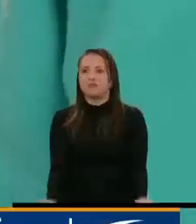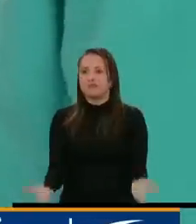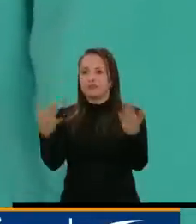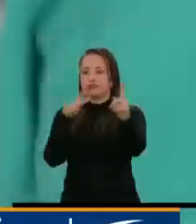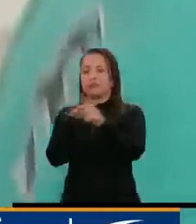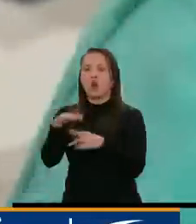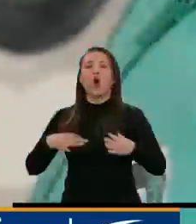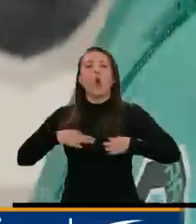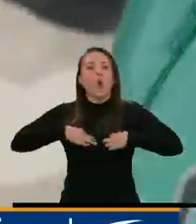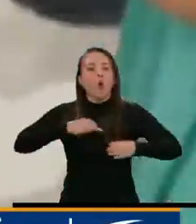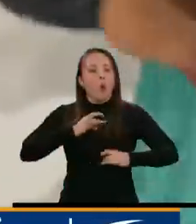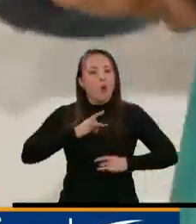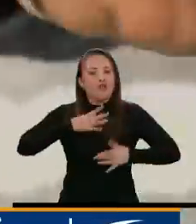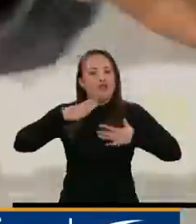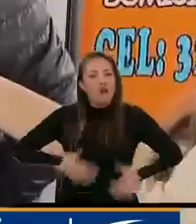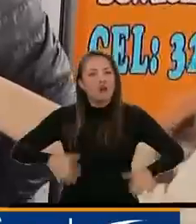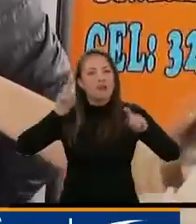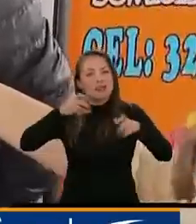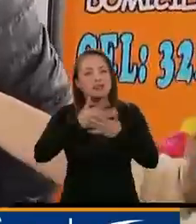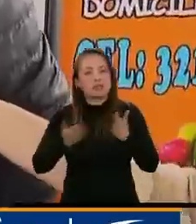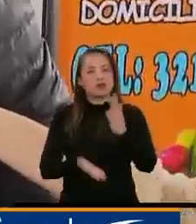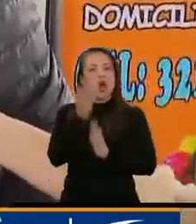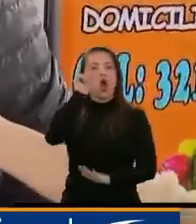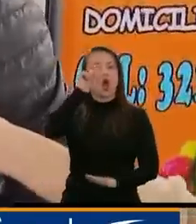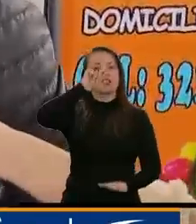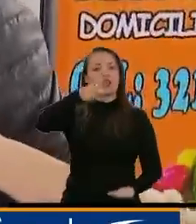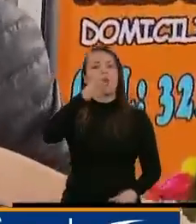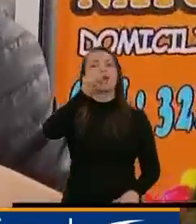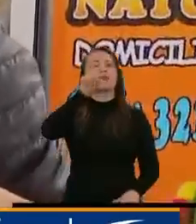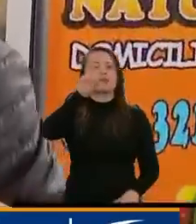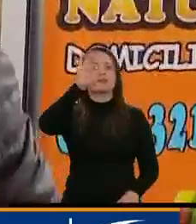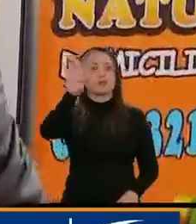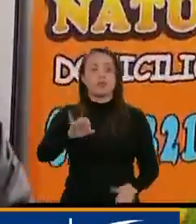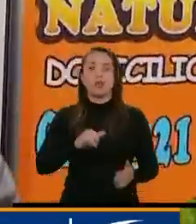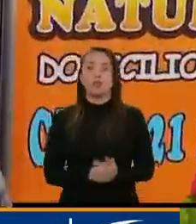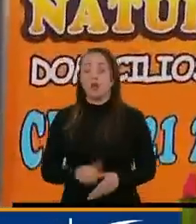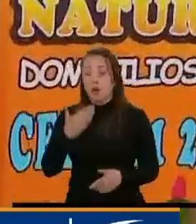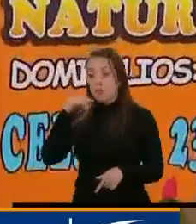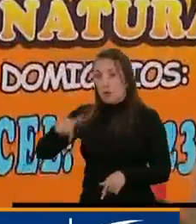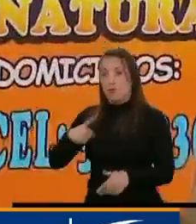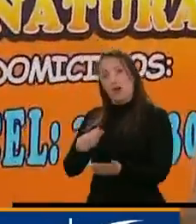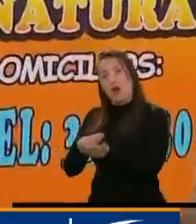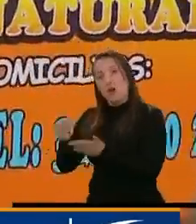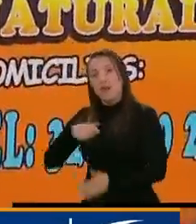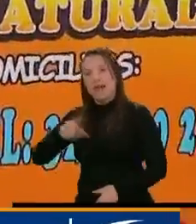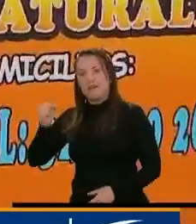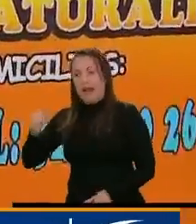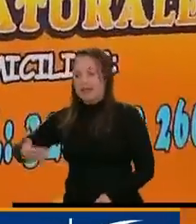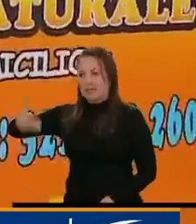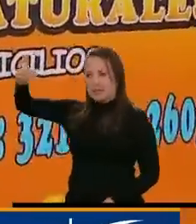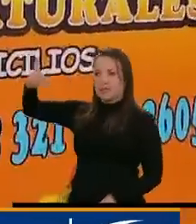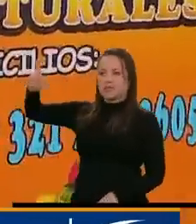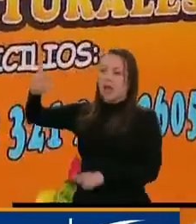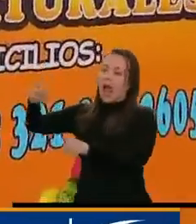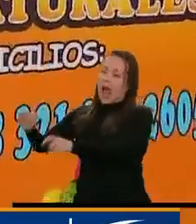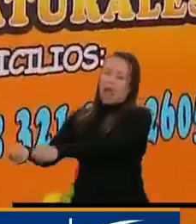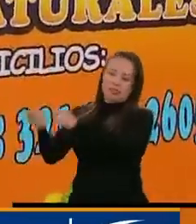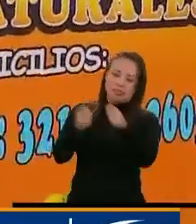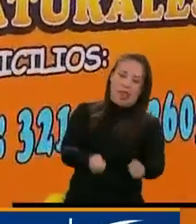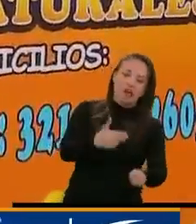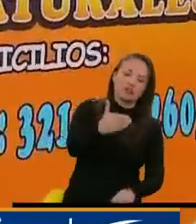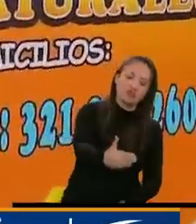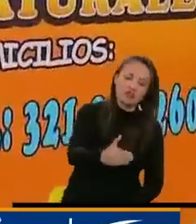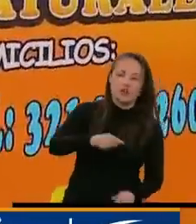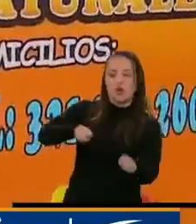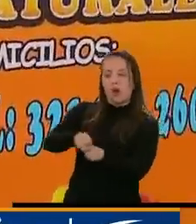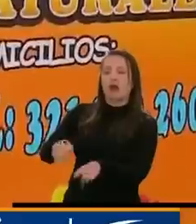uniformes 11,26%. Para el año que viene, digamos que es el uniforme de más grande le queda al más pequeño, pues la idea es que se lo